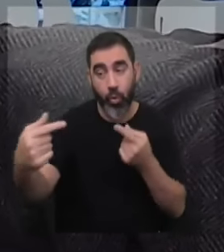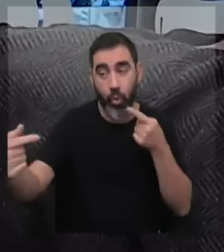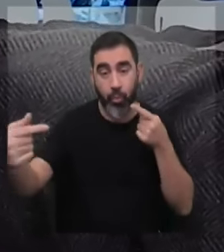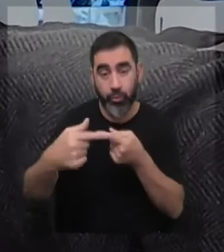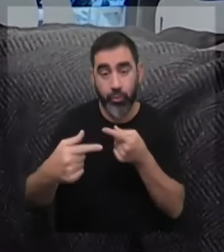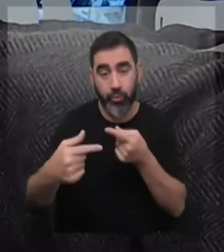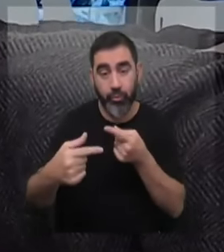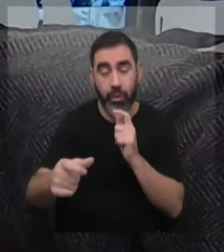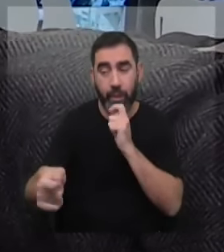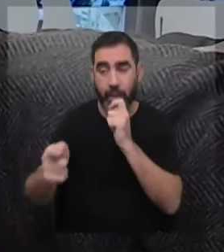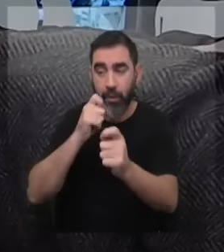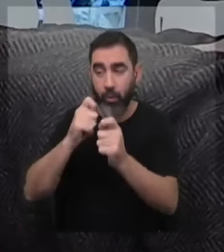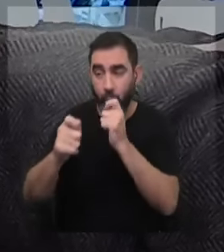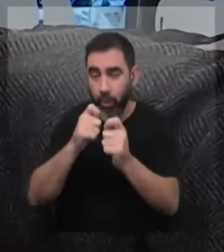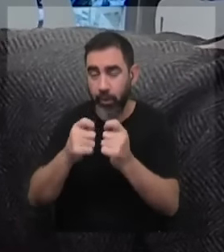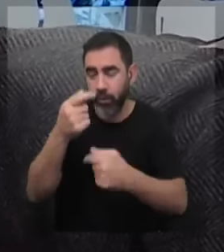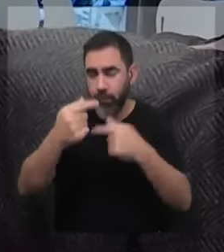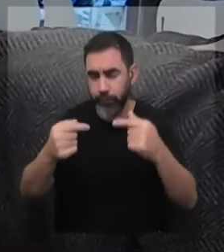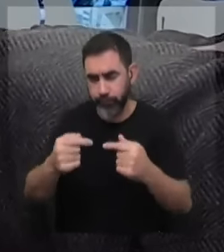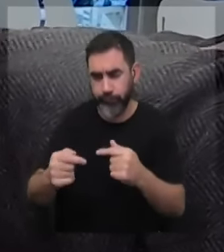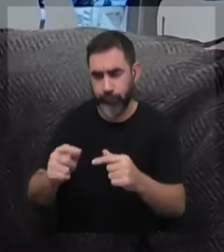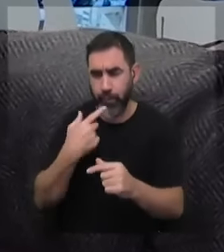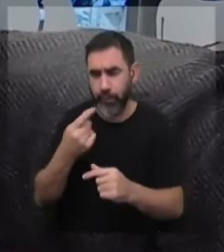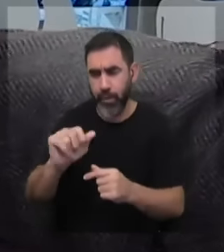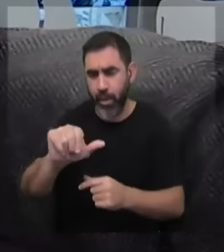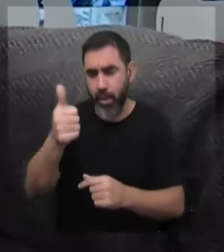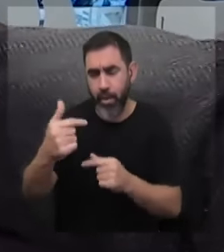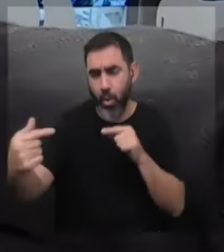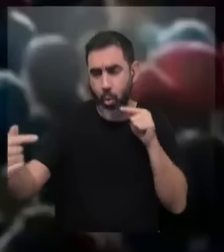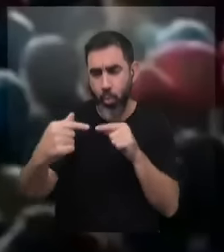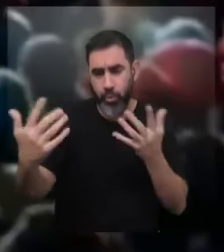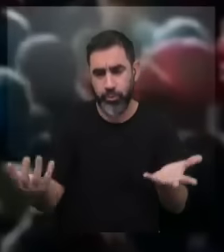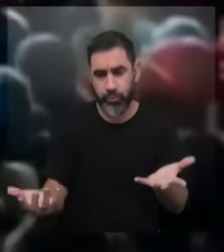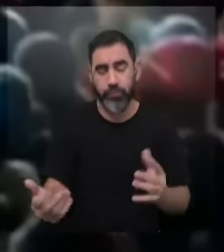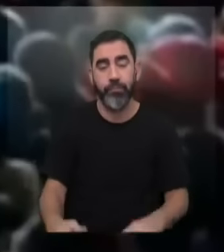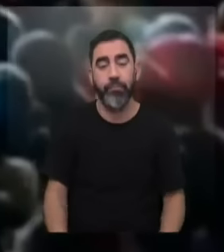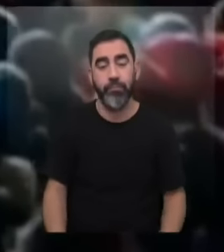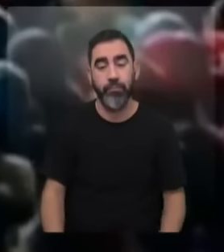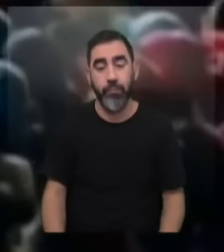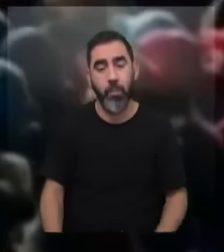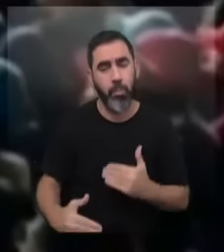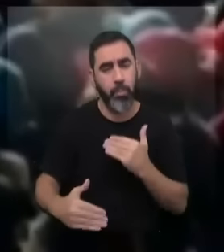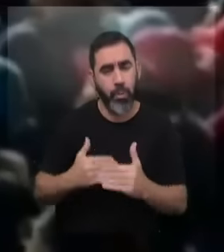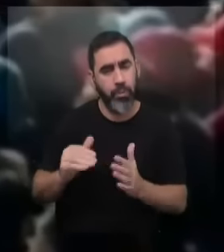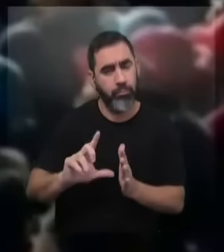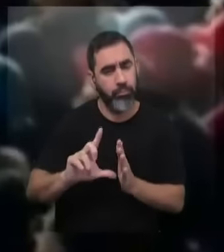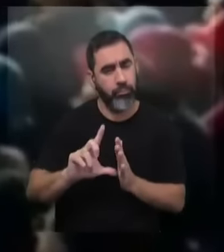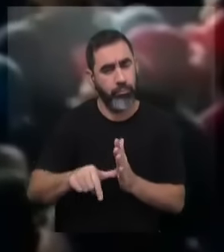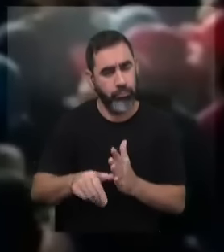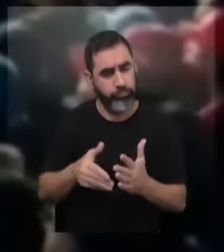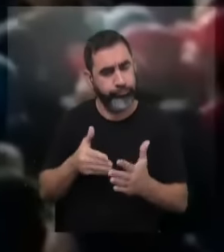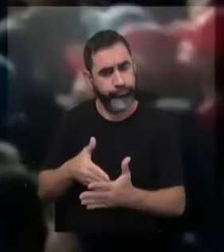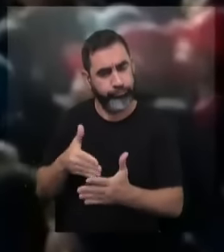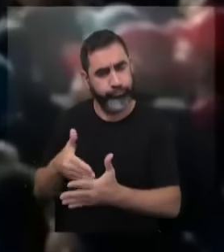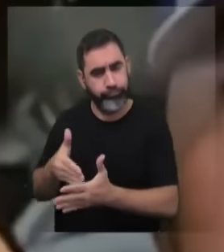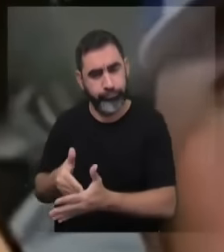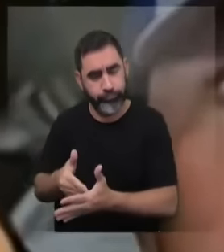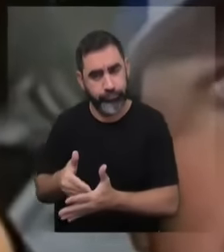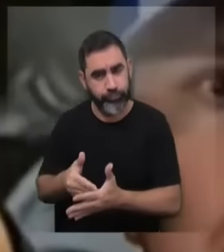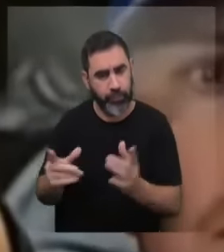me referimos a encuestas a sondeos en Boca de urna a muestreo de circuitos después vimos que el proceso se tranca y